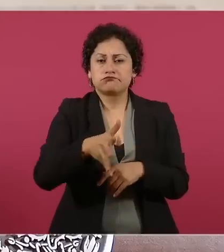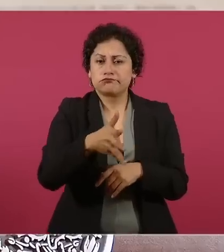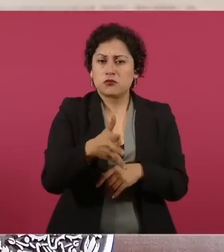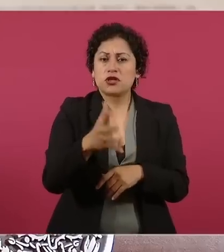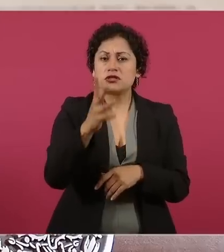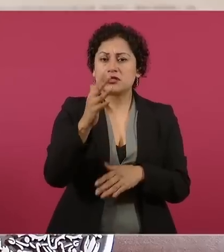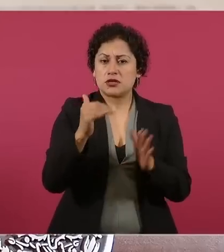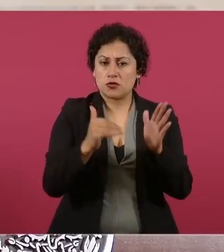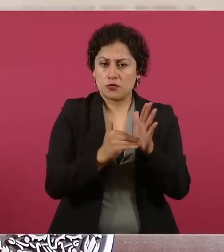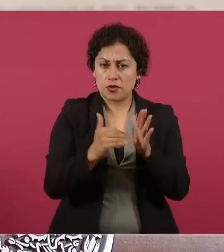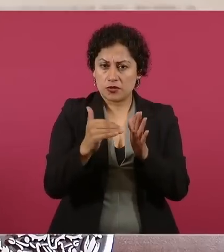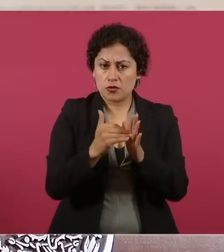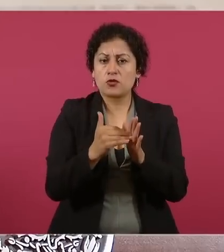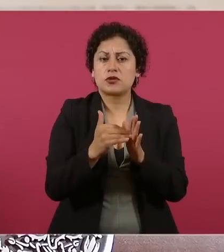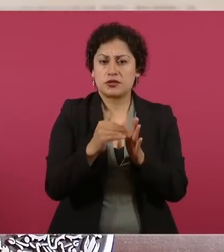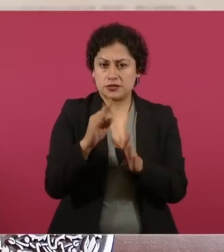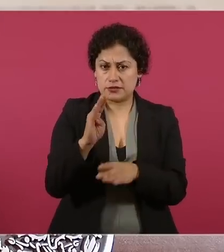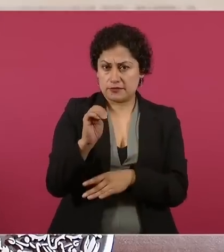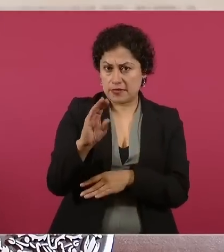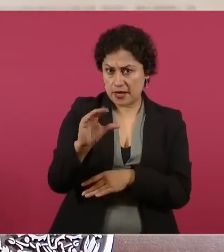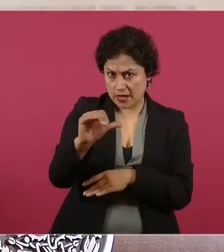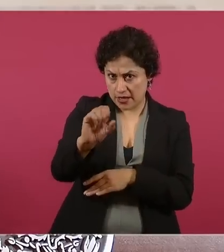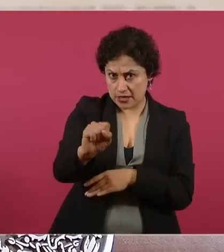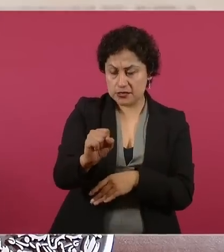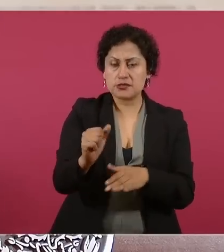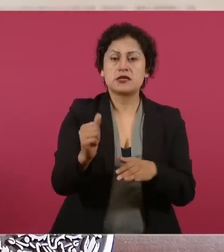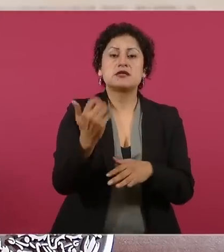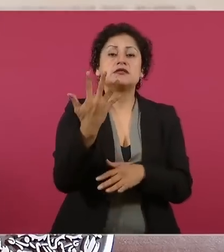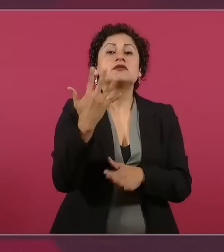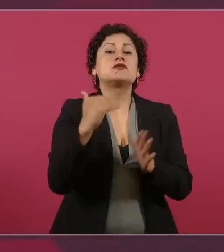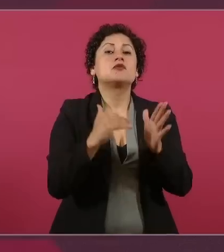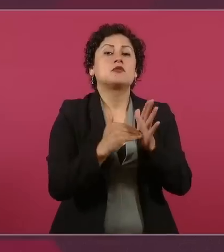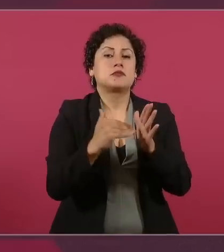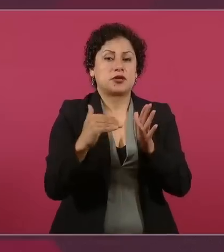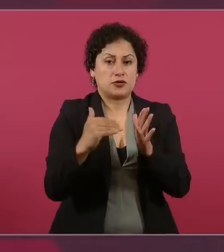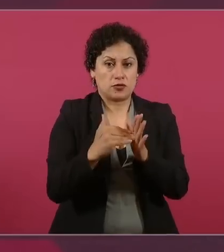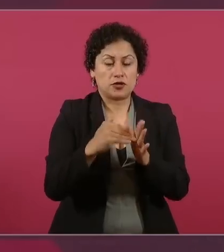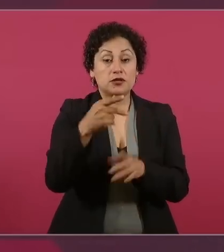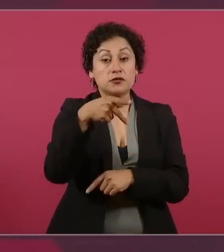5 millones de becas, pero no llega a todos.